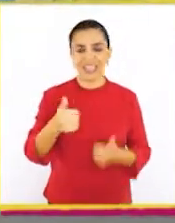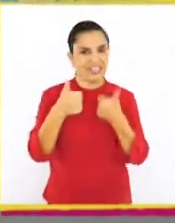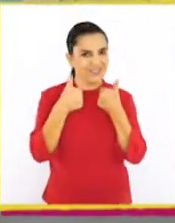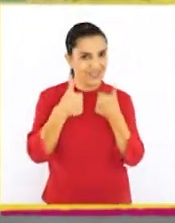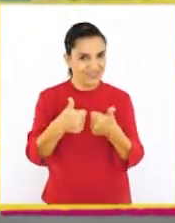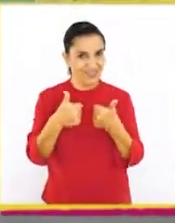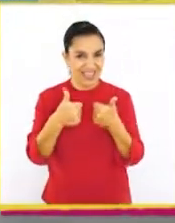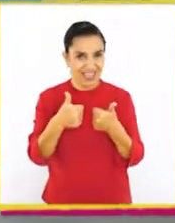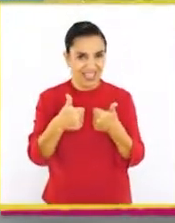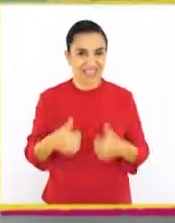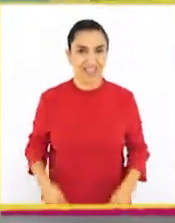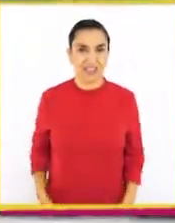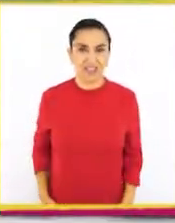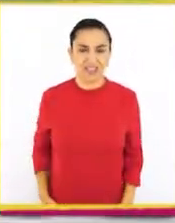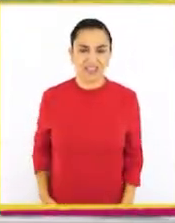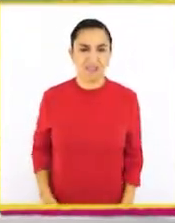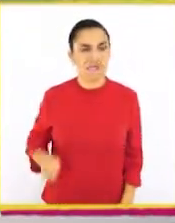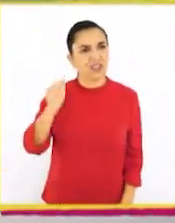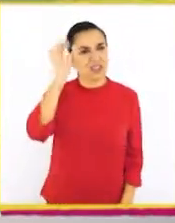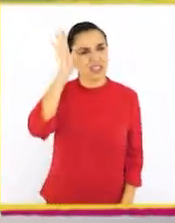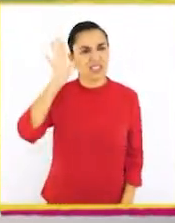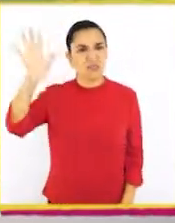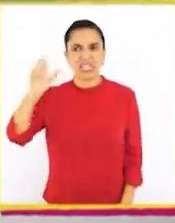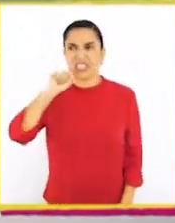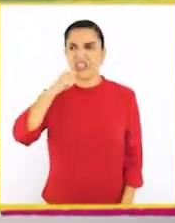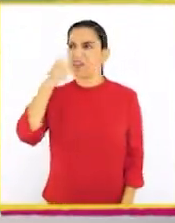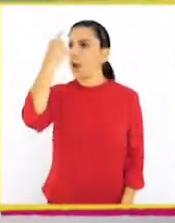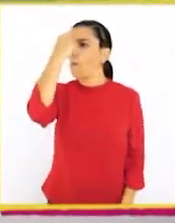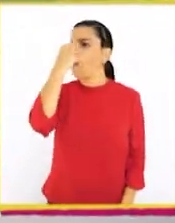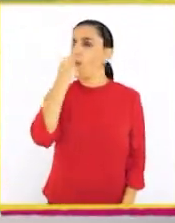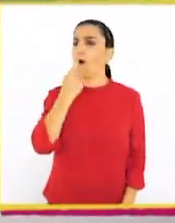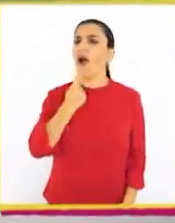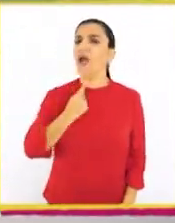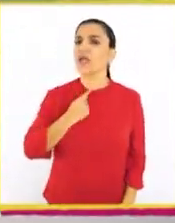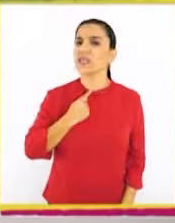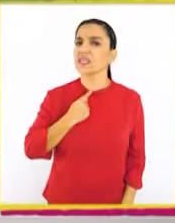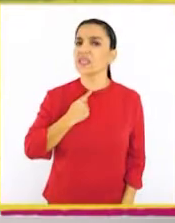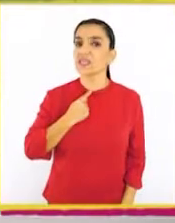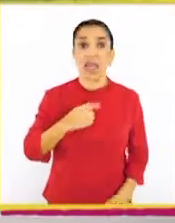¡Moáis! ¡Muy bien! ¡Súper! ¿Qué se imaginan que son los moáis?